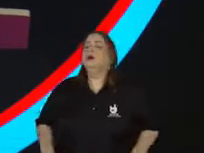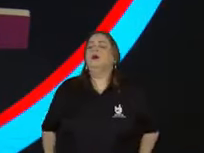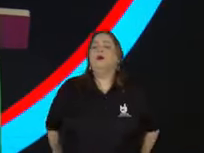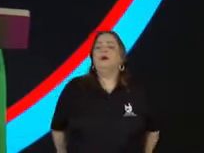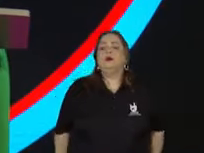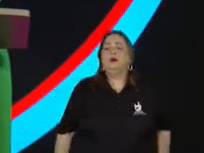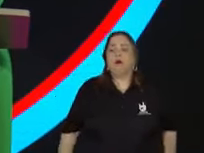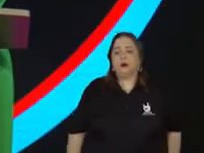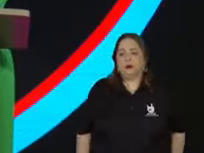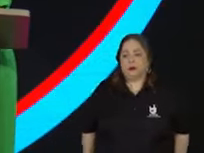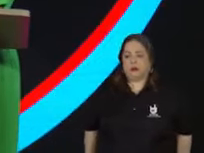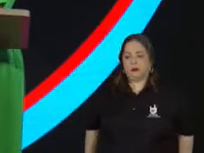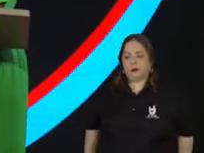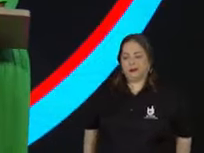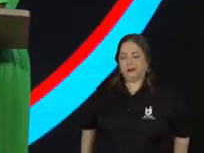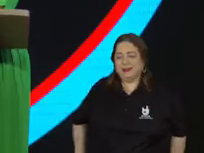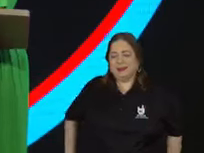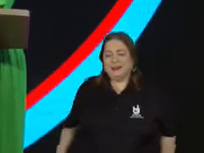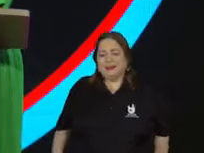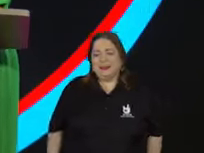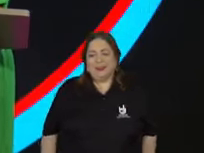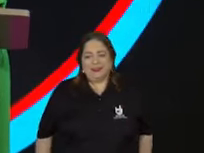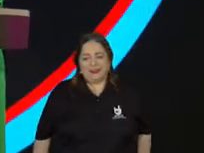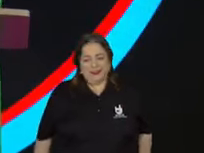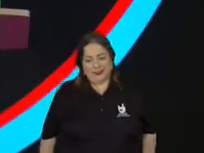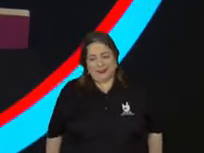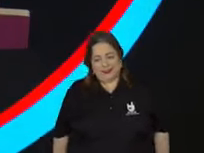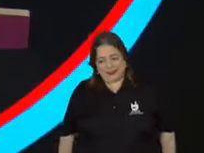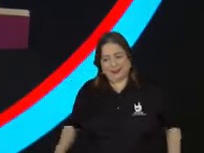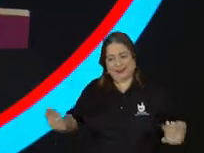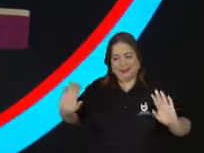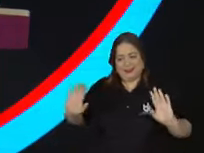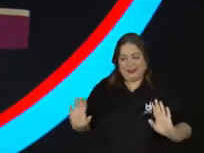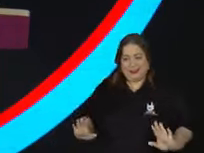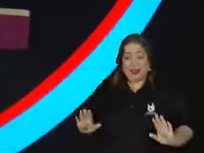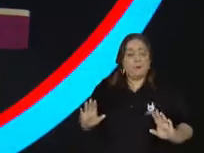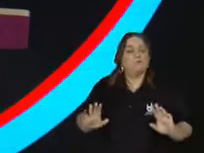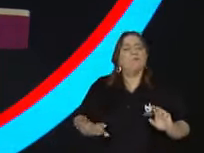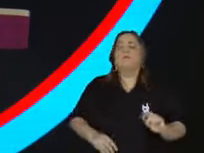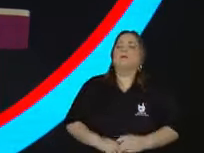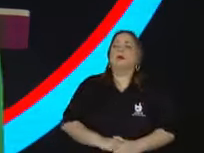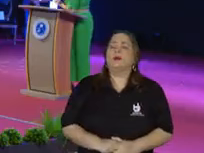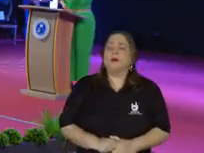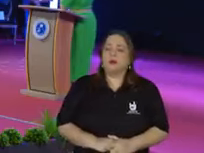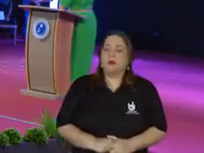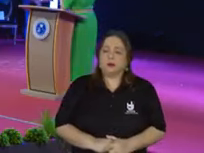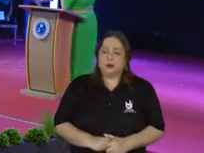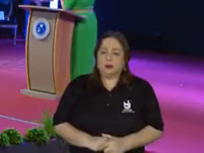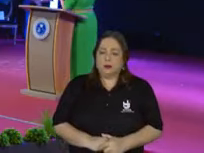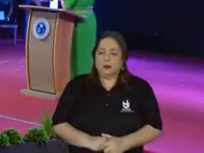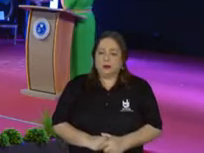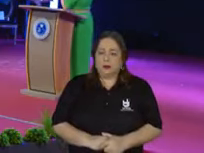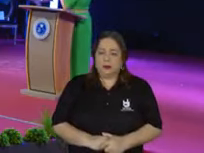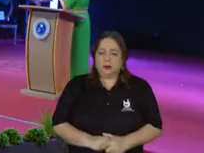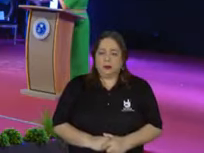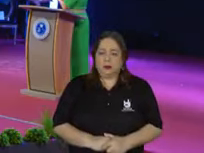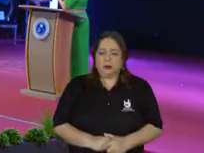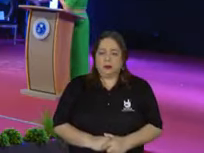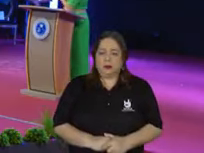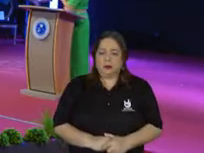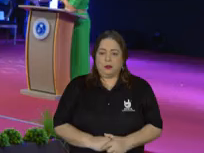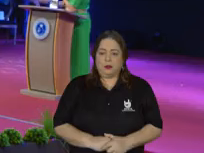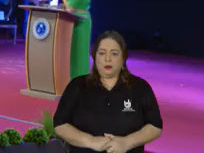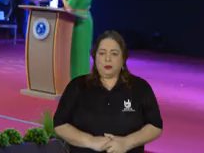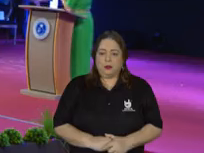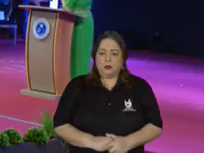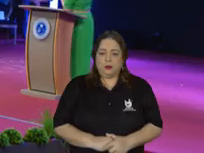pero ya entré en revelación. Esos son los auspiciadores del Congreso de Mujeres. Sí, porque aquí hay que tener revelación siempre. Y mientras